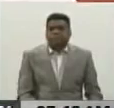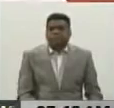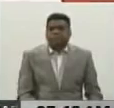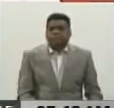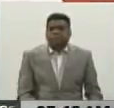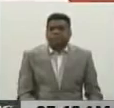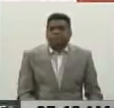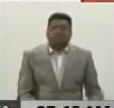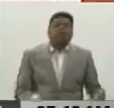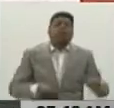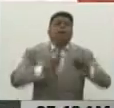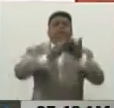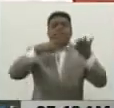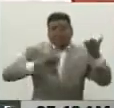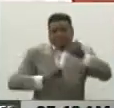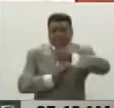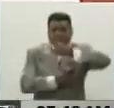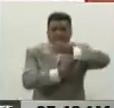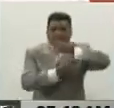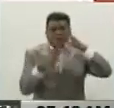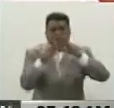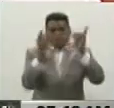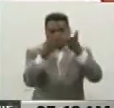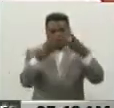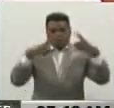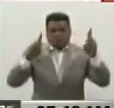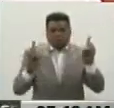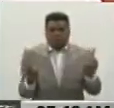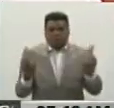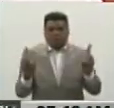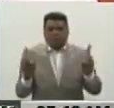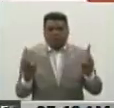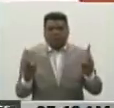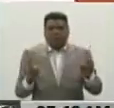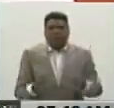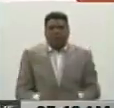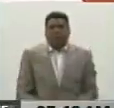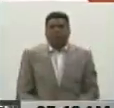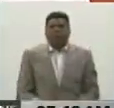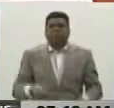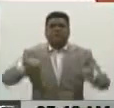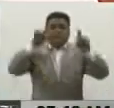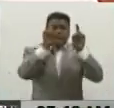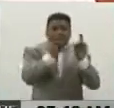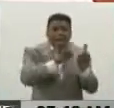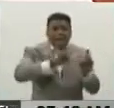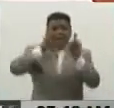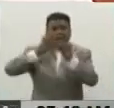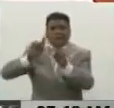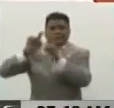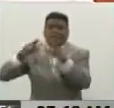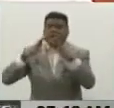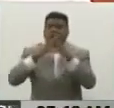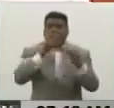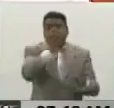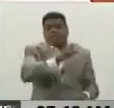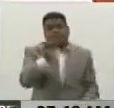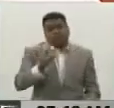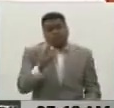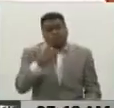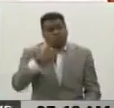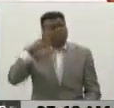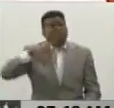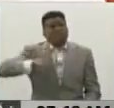parte fundamental de la democratización y de formar a estos ciudadanos y ciudadanos en esto es precisamente que no